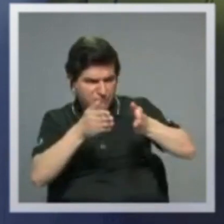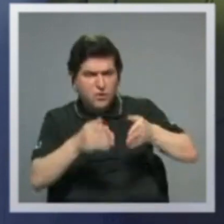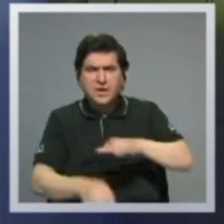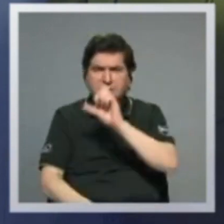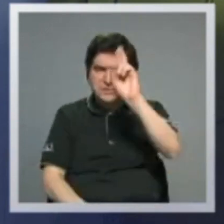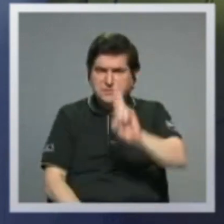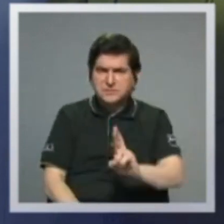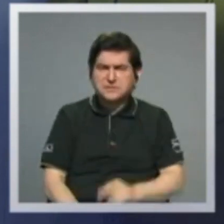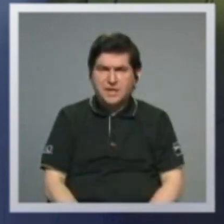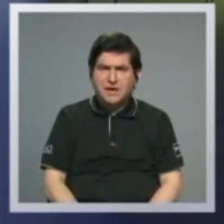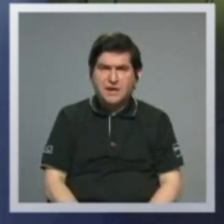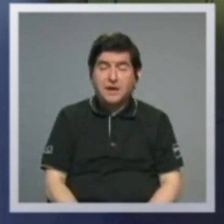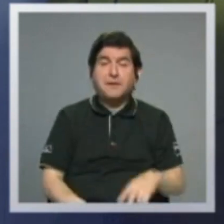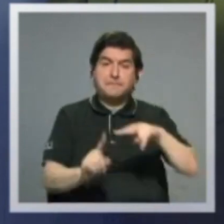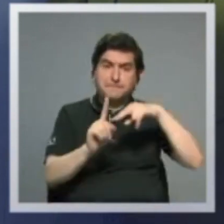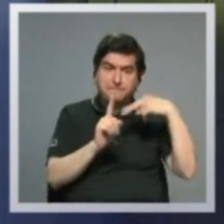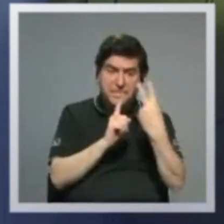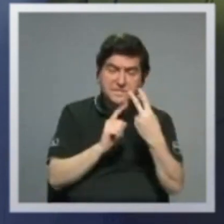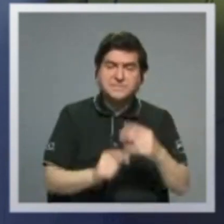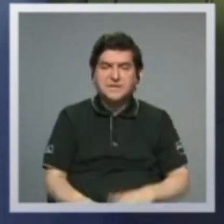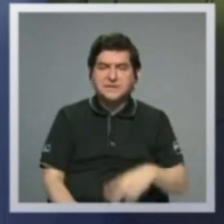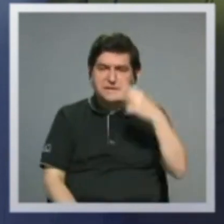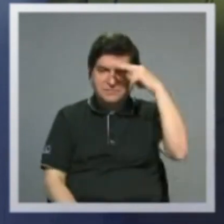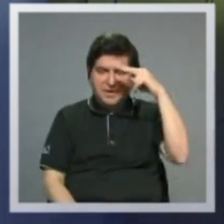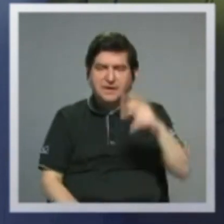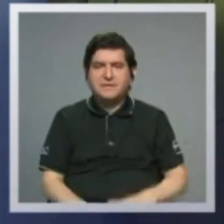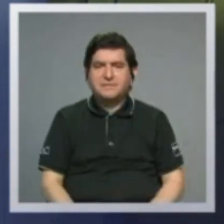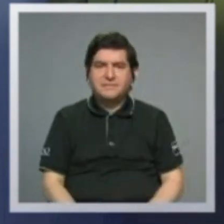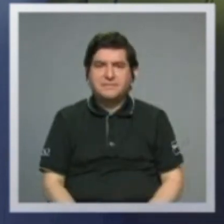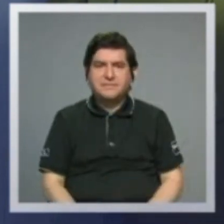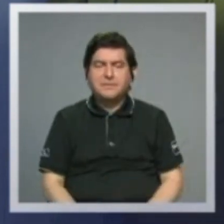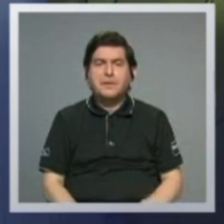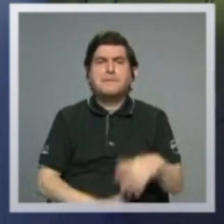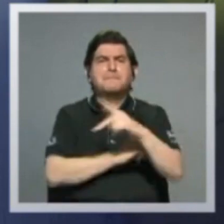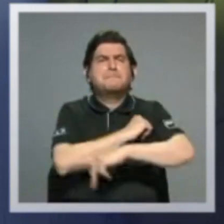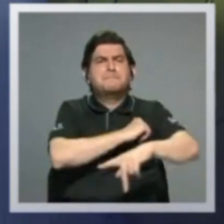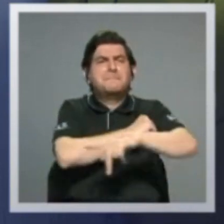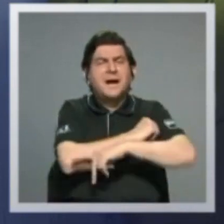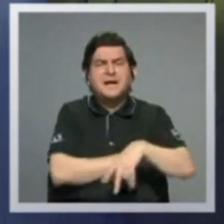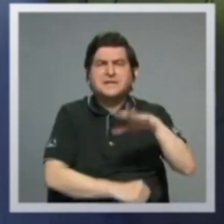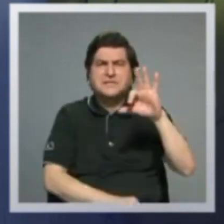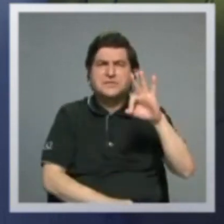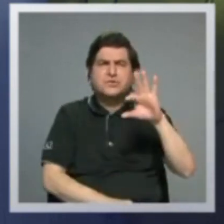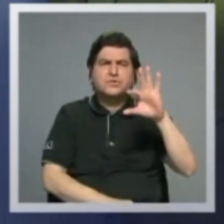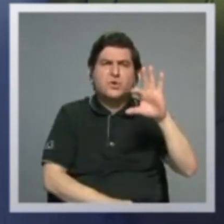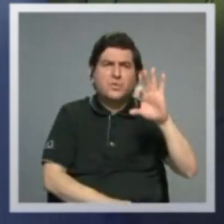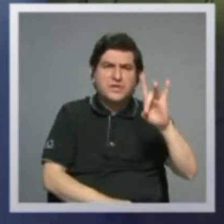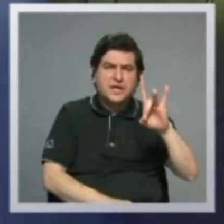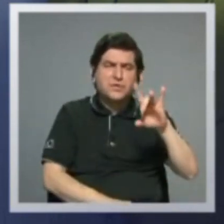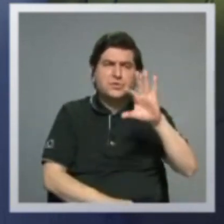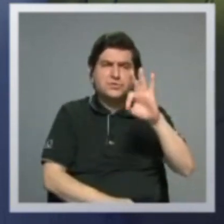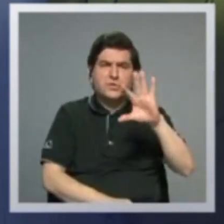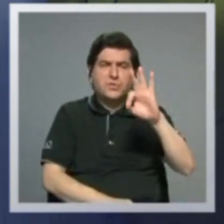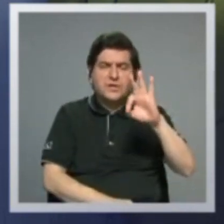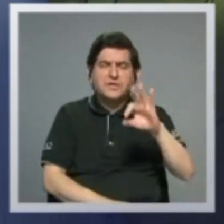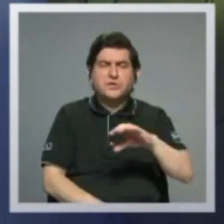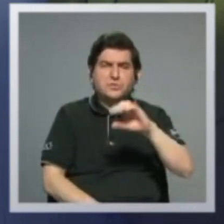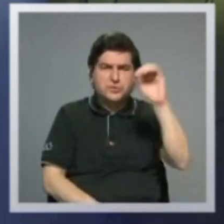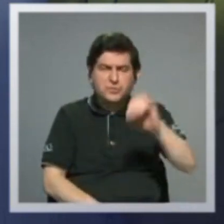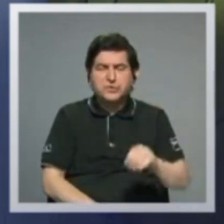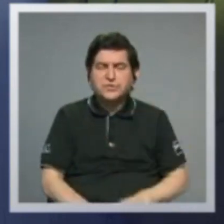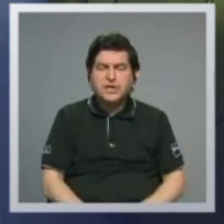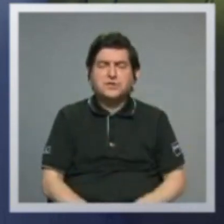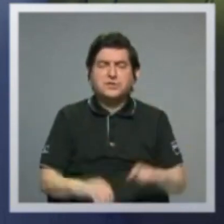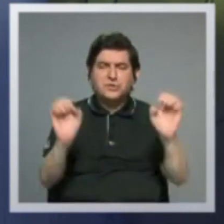esto viéndolo desde el punto de vista de México, un país que genera 98-99% de su energía eléctrica